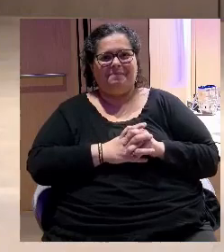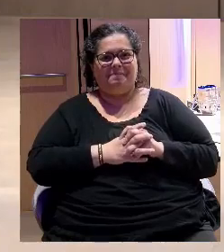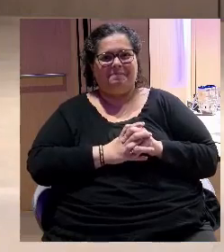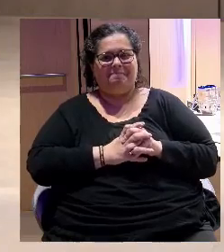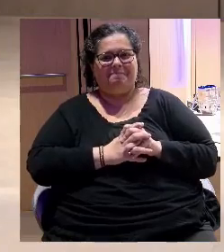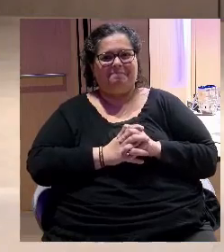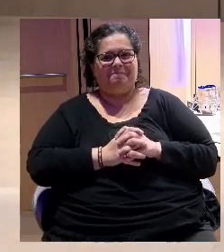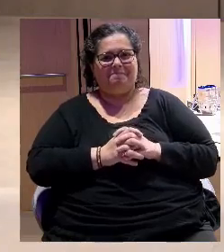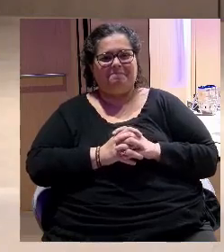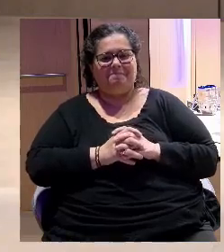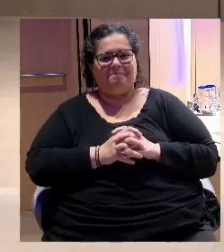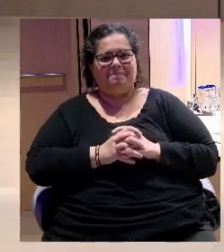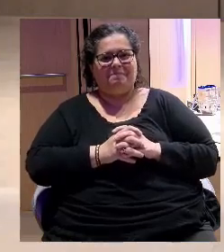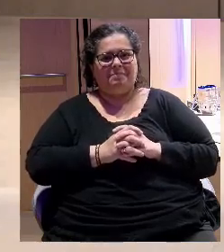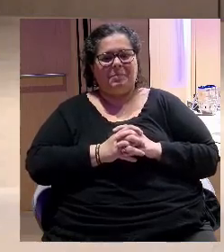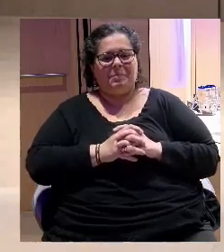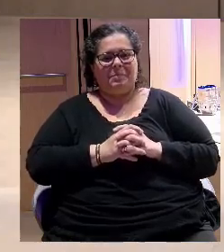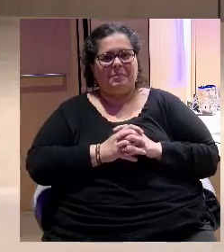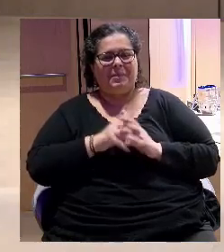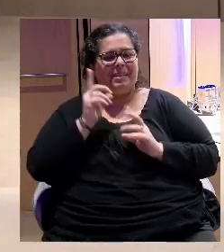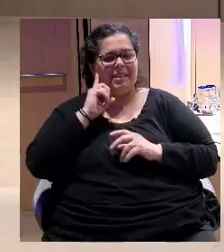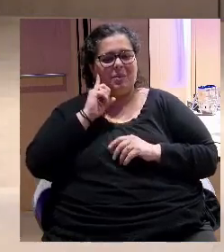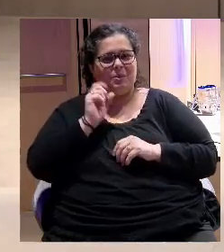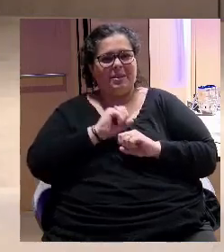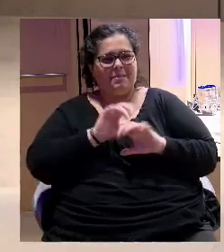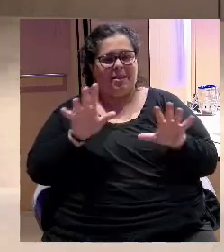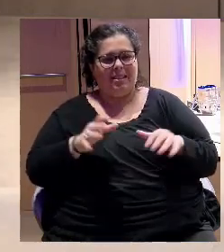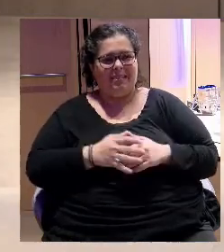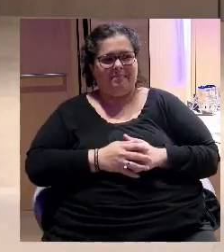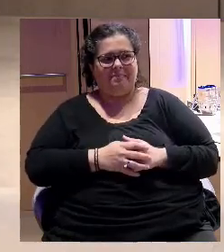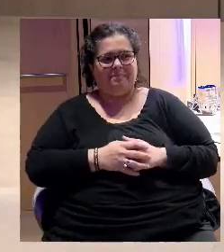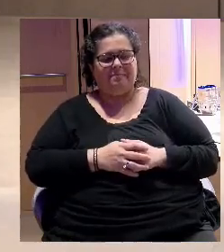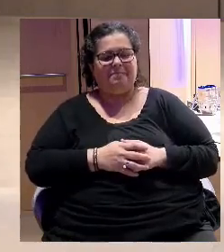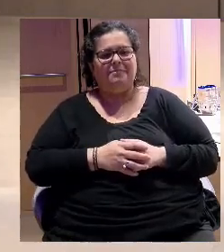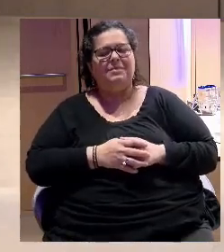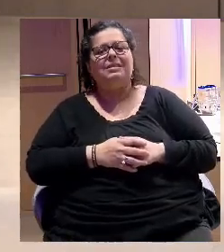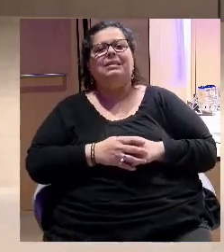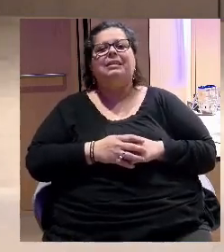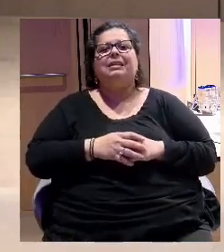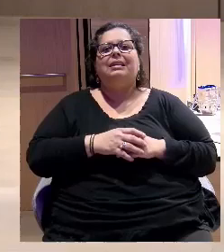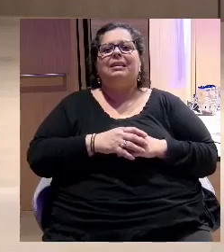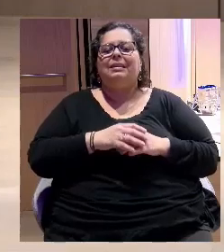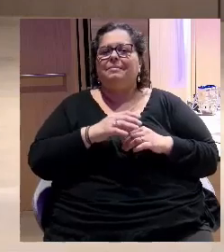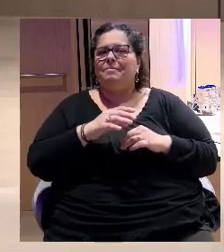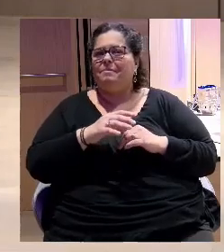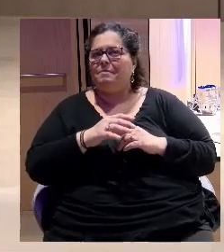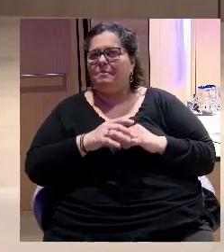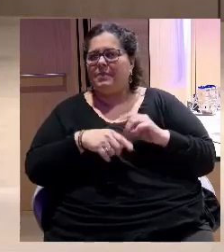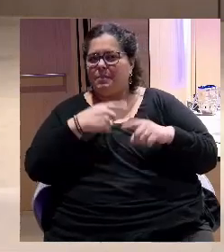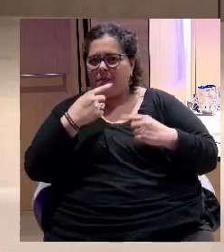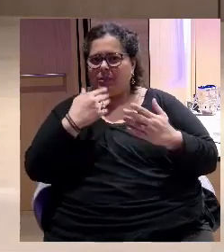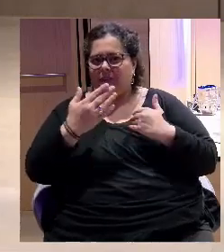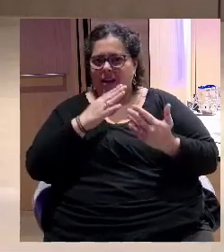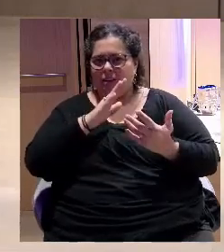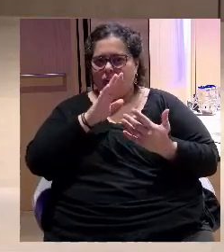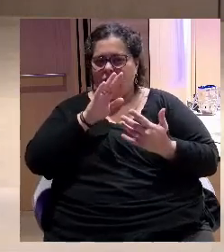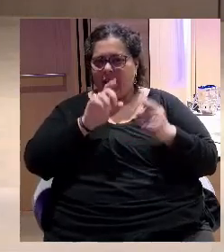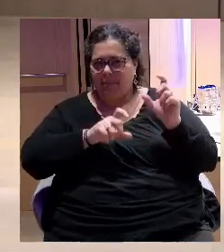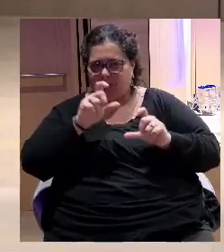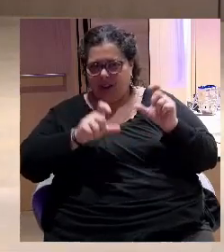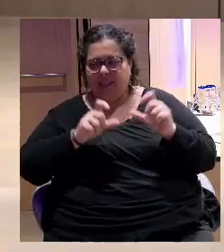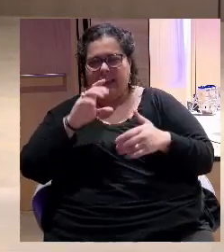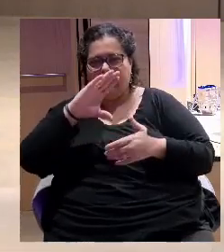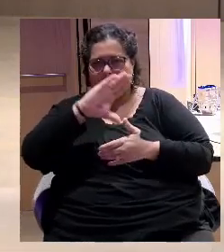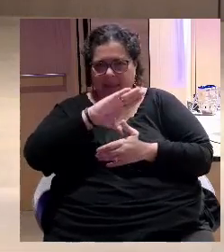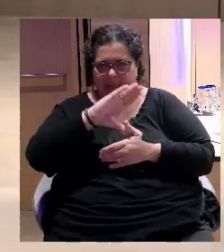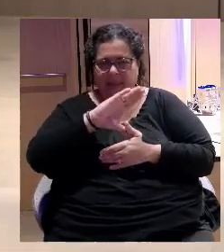después hacerte preguntas. Y después vamos a estar con los colegas del MIDES y toda la rectoría para